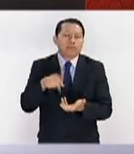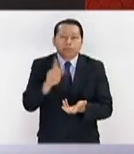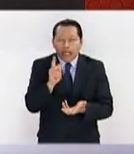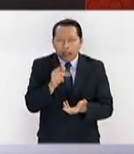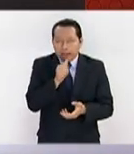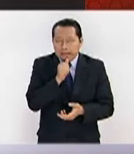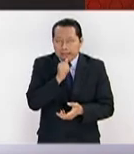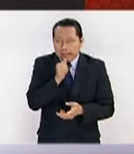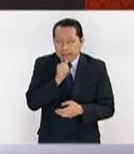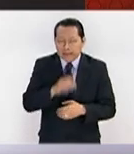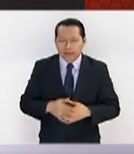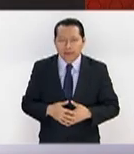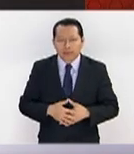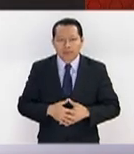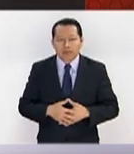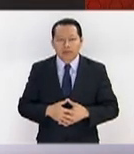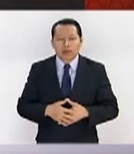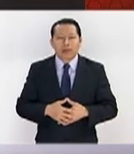podido confirmar.